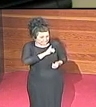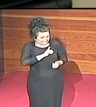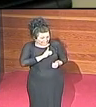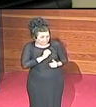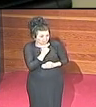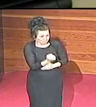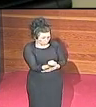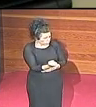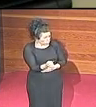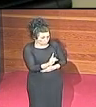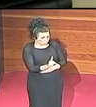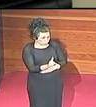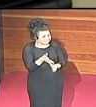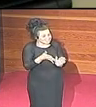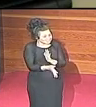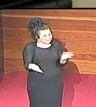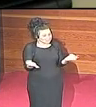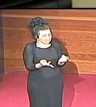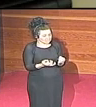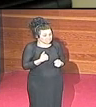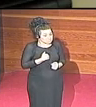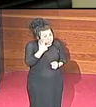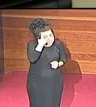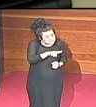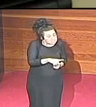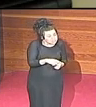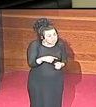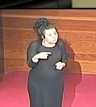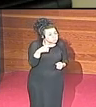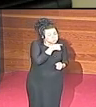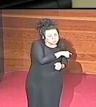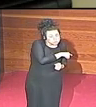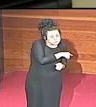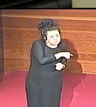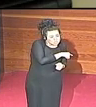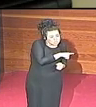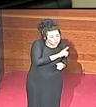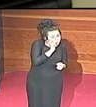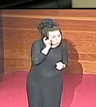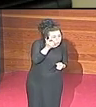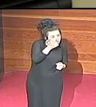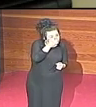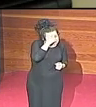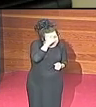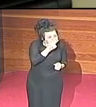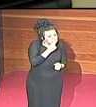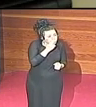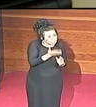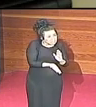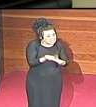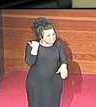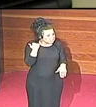Que yo sepa, el Kremlin no ha dado aún una versión oficial del concepto de